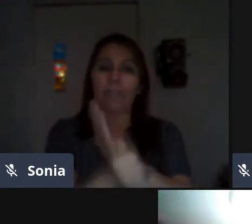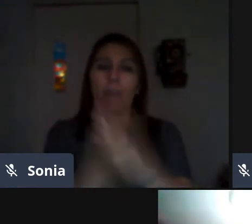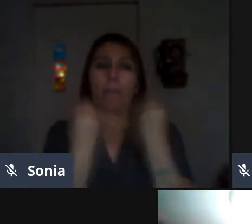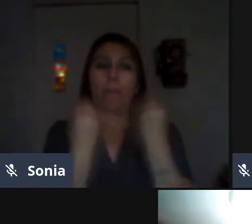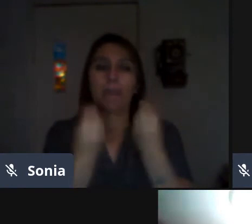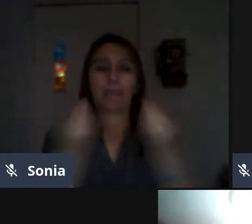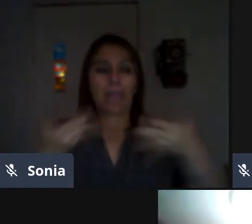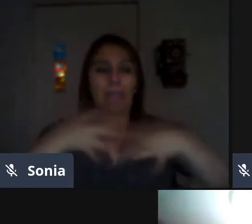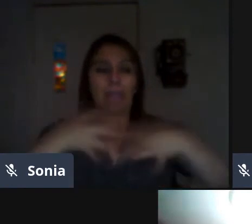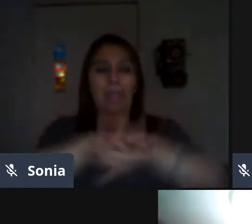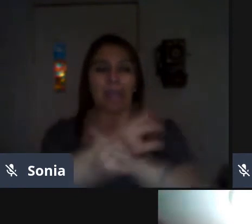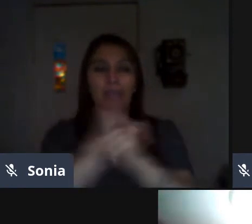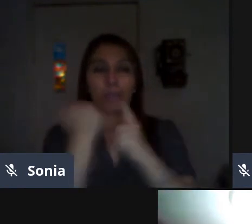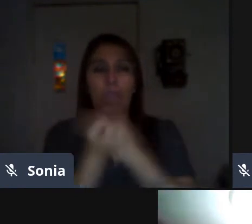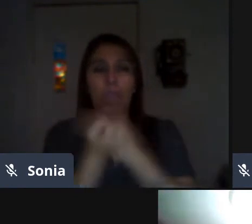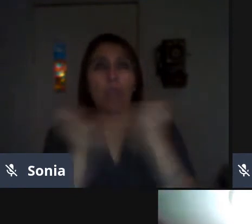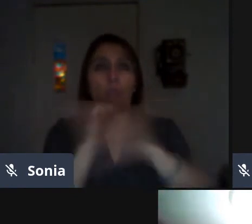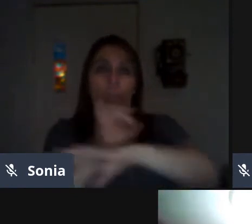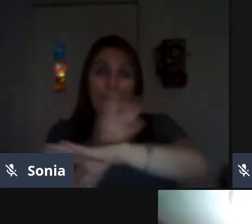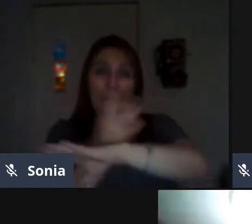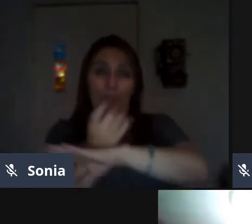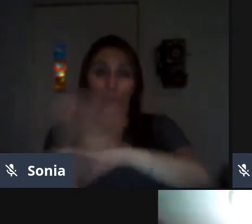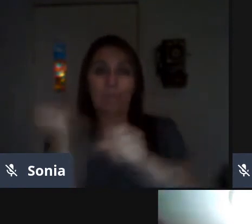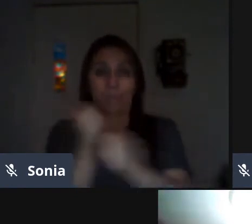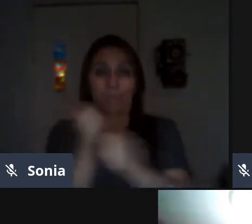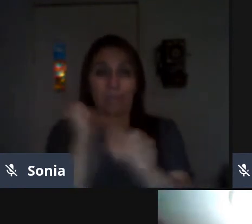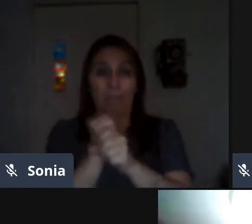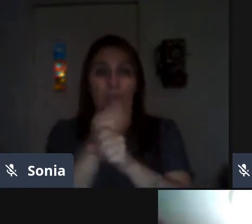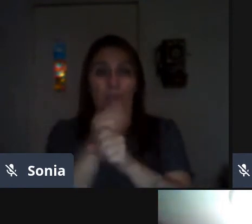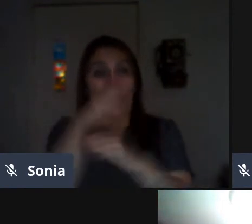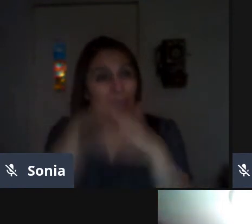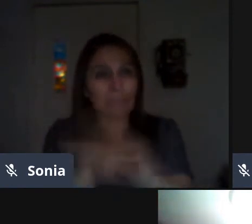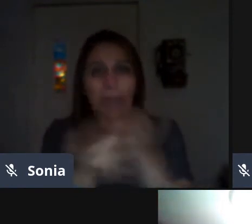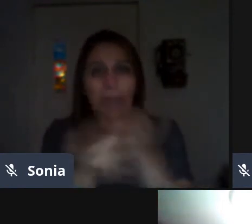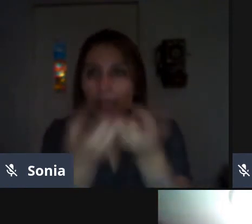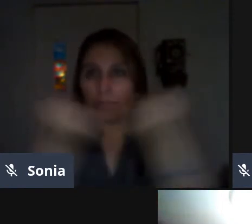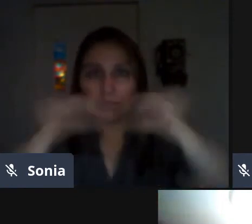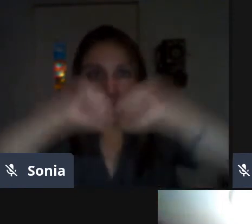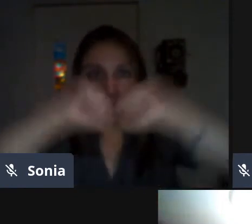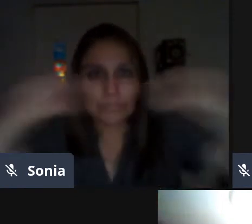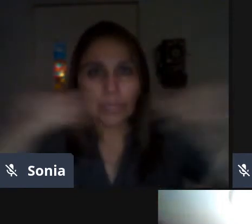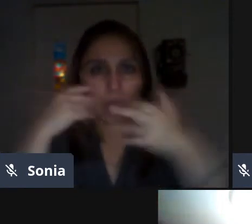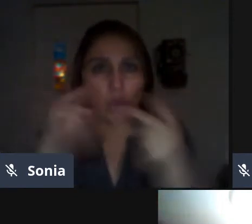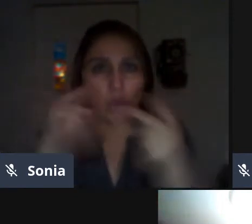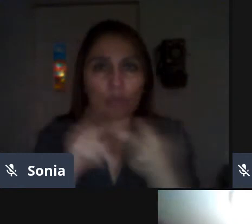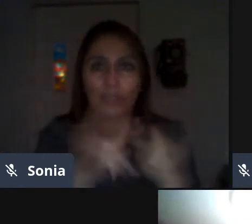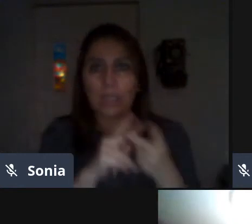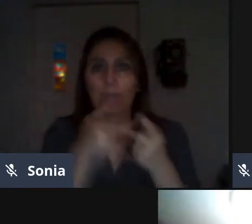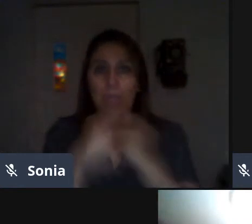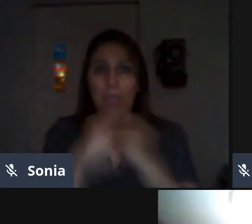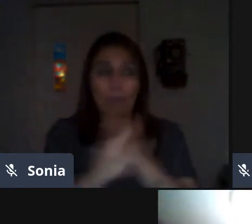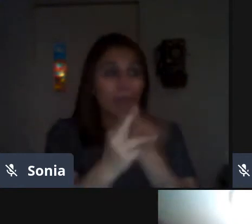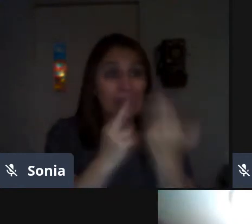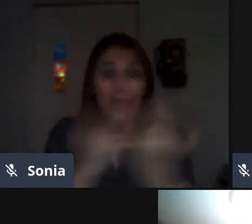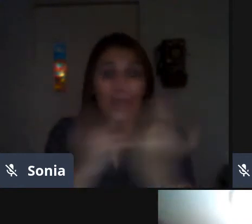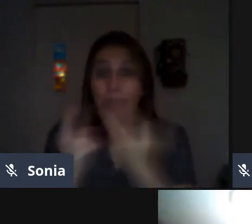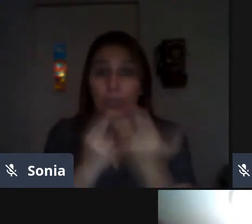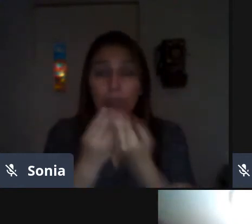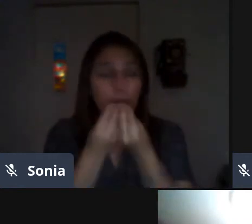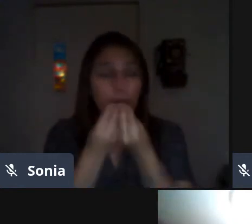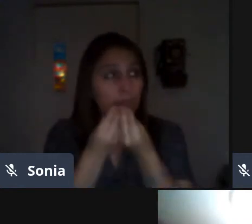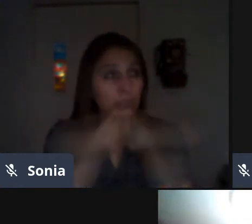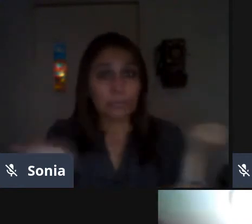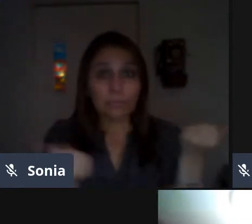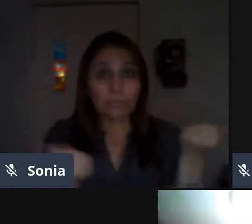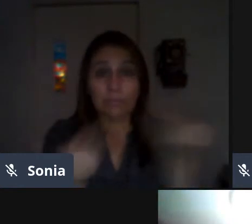o una plataforma y empezamos a perder esa relación con el otro y con la otra lo cual termina siendo un poco preocupante